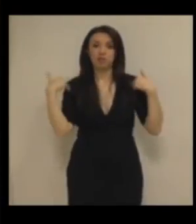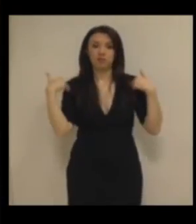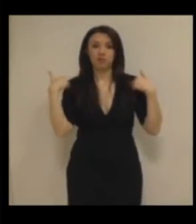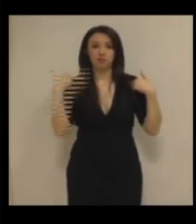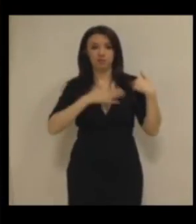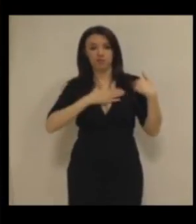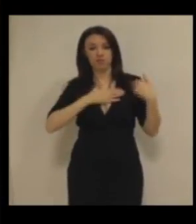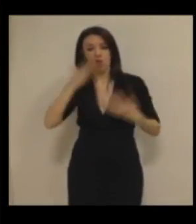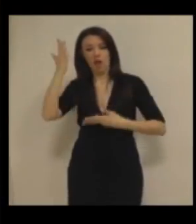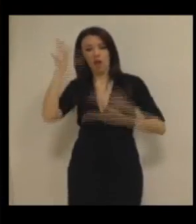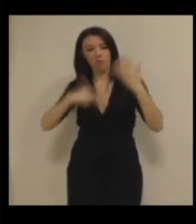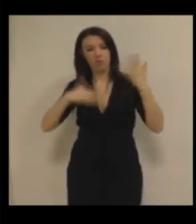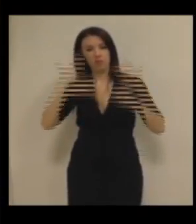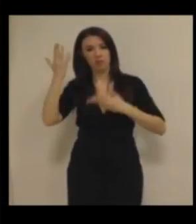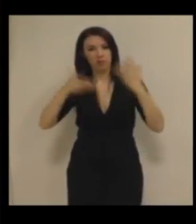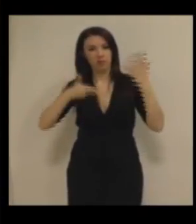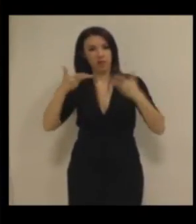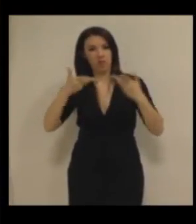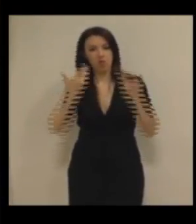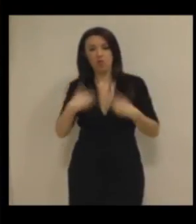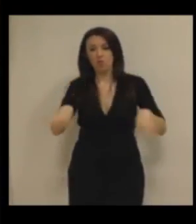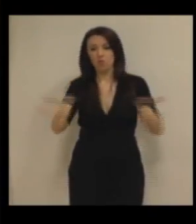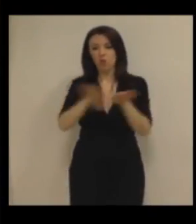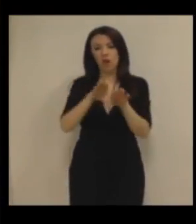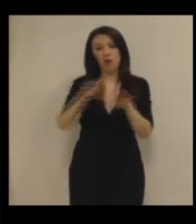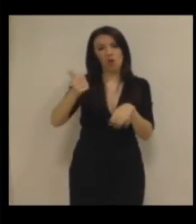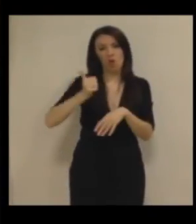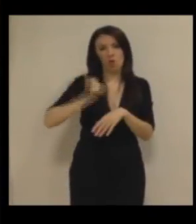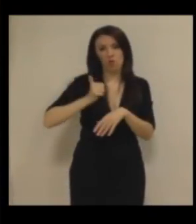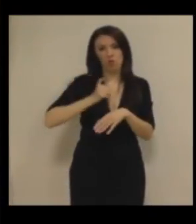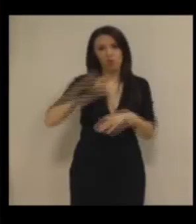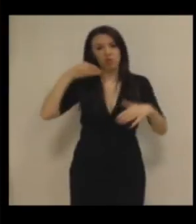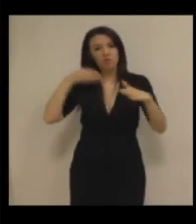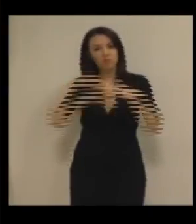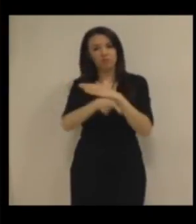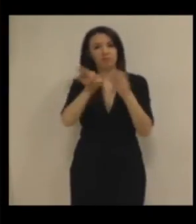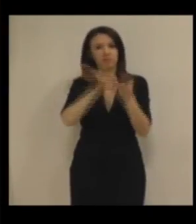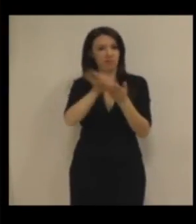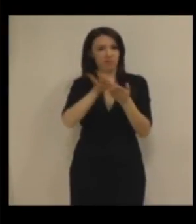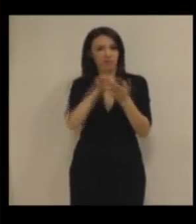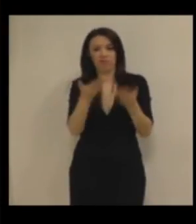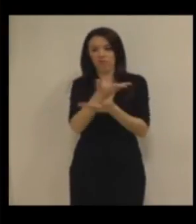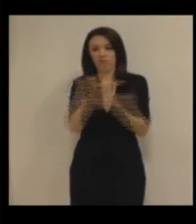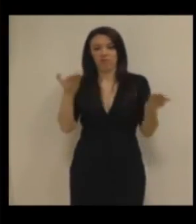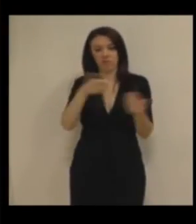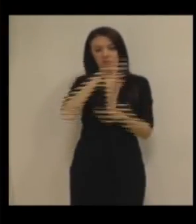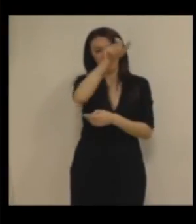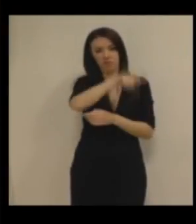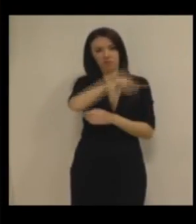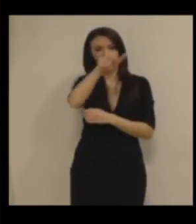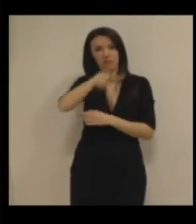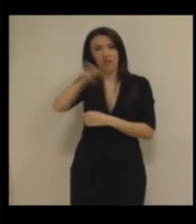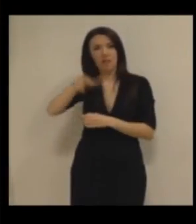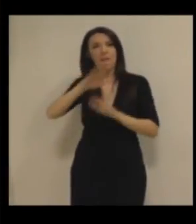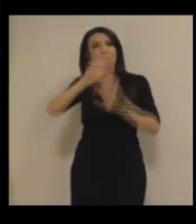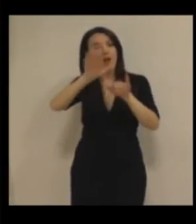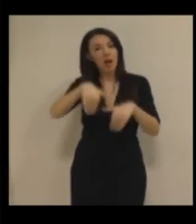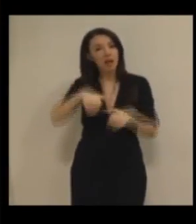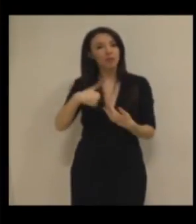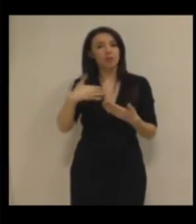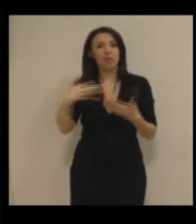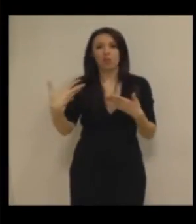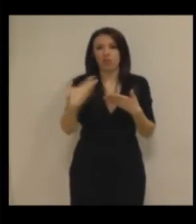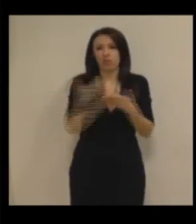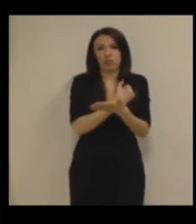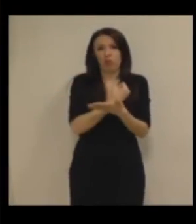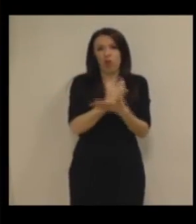tiene la administración de igualar la oportunidad de acceder a esos servicios a todos los ciudadanos. Entonces al final